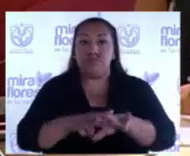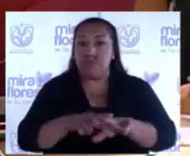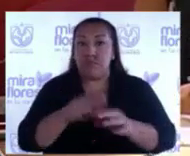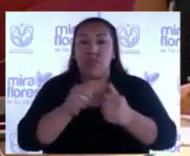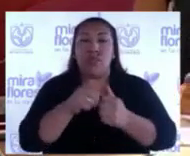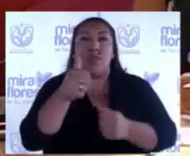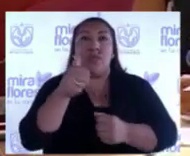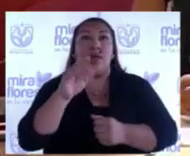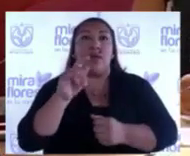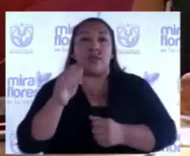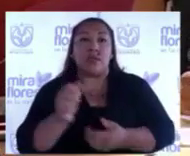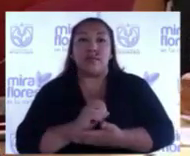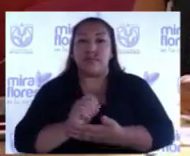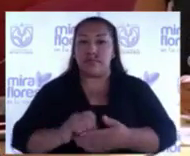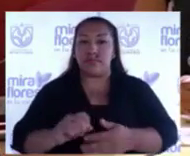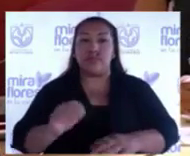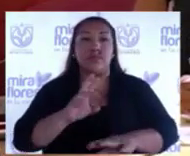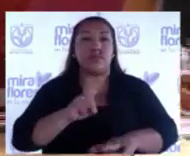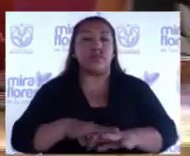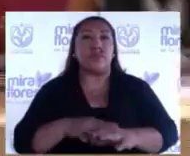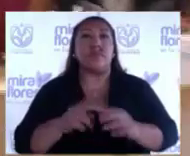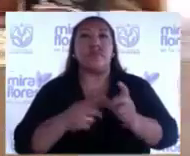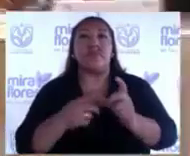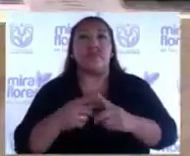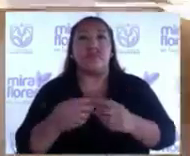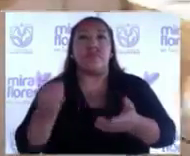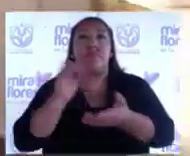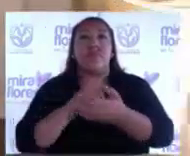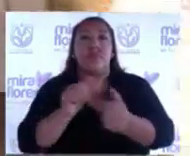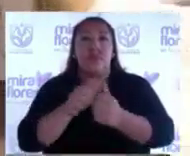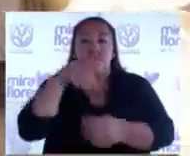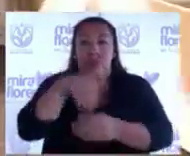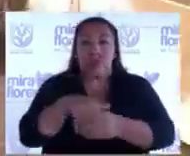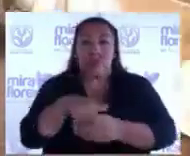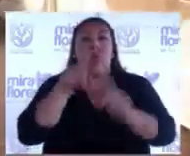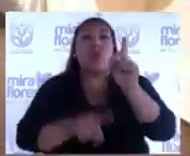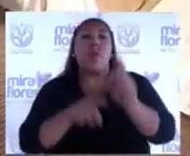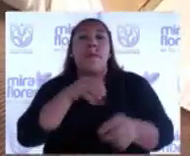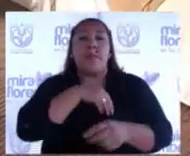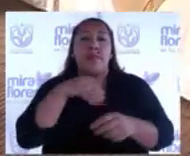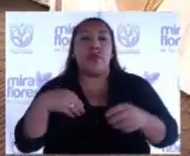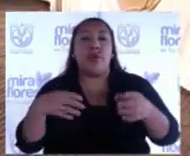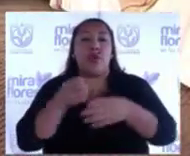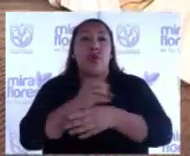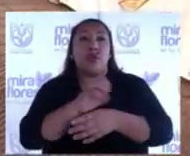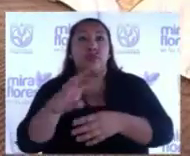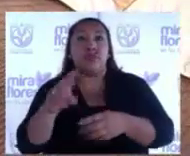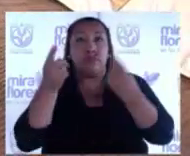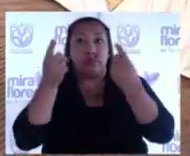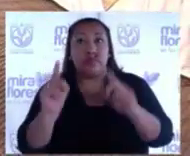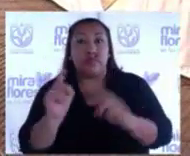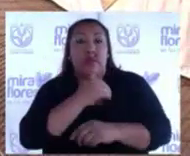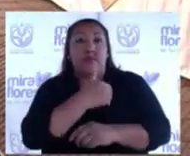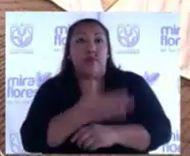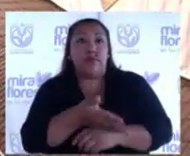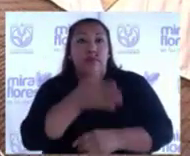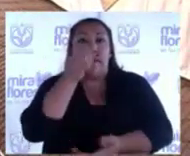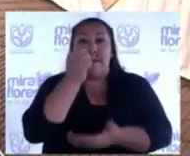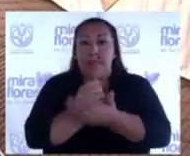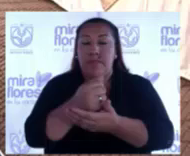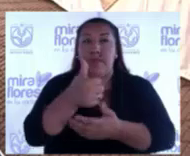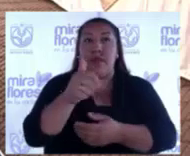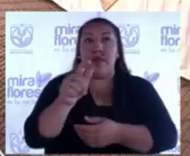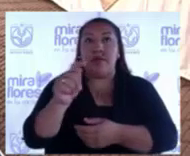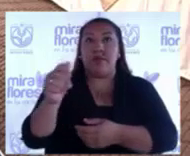dicha acta. Si no hay observaciones, procederemos al voto. Aquellos miembros del Consejo que estén a favor de aprobar el